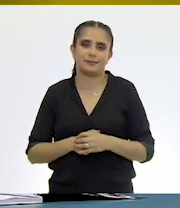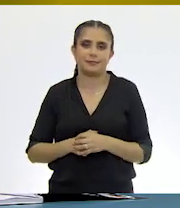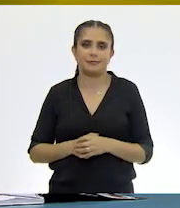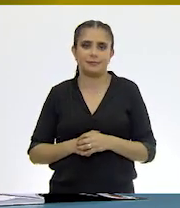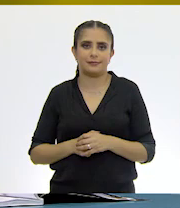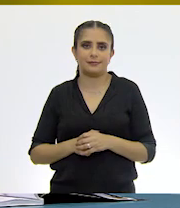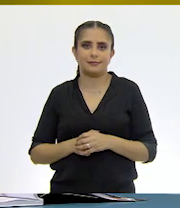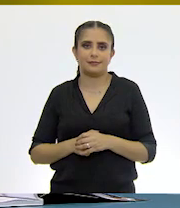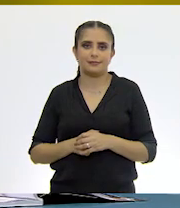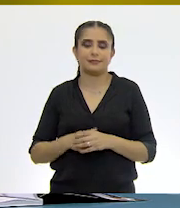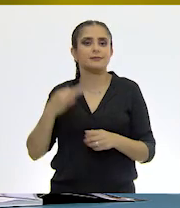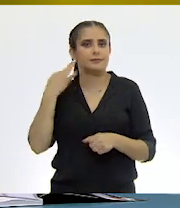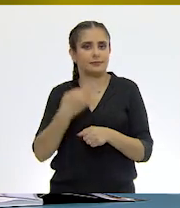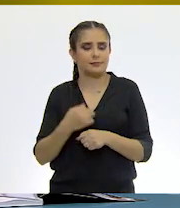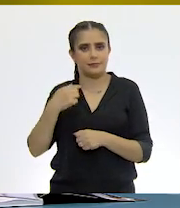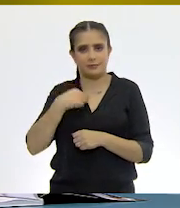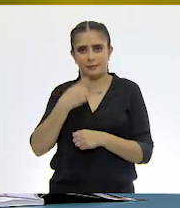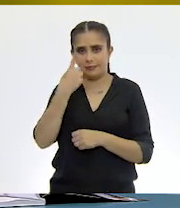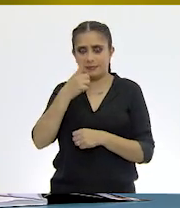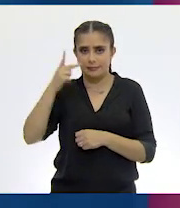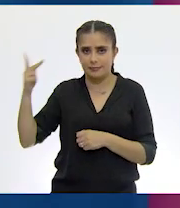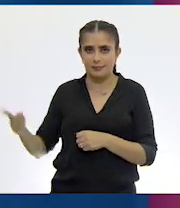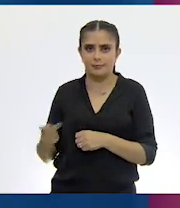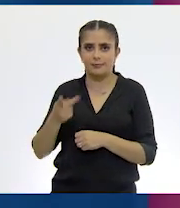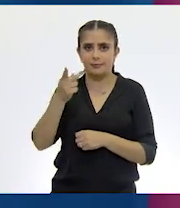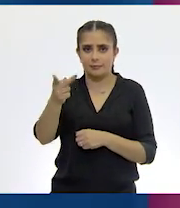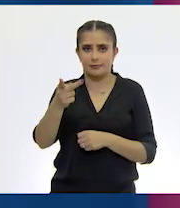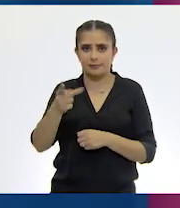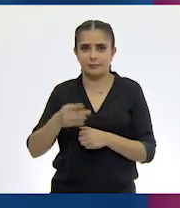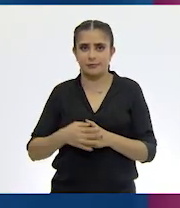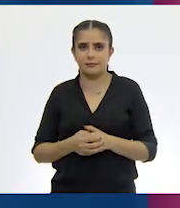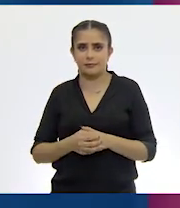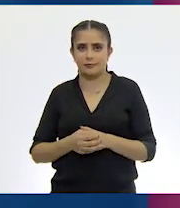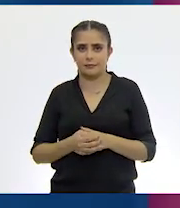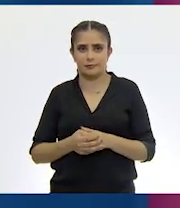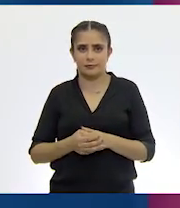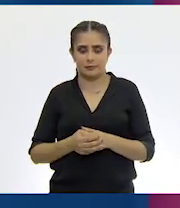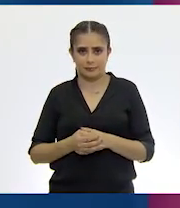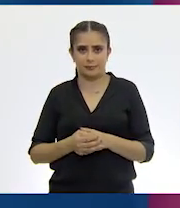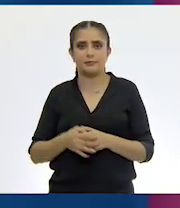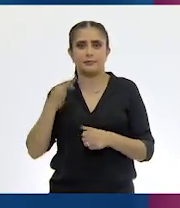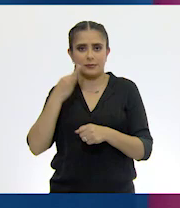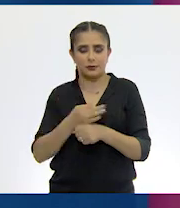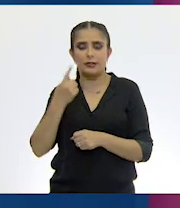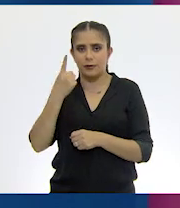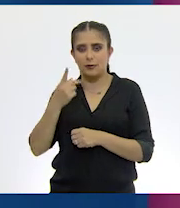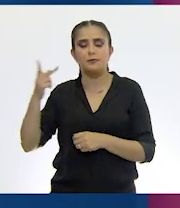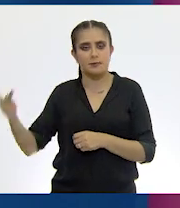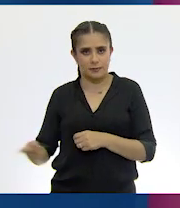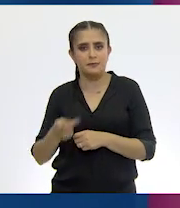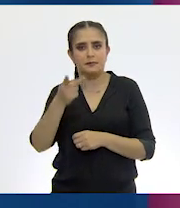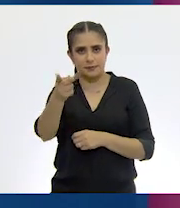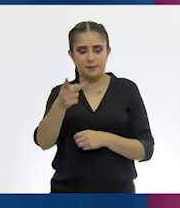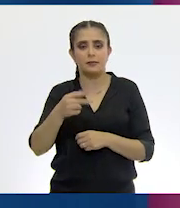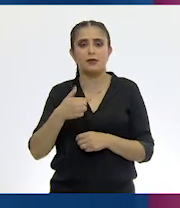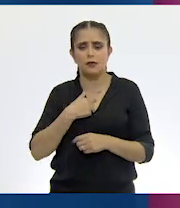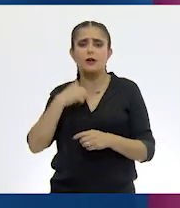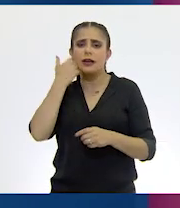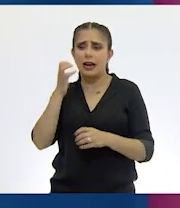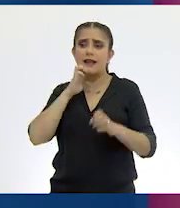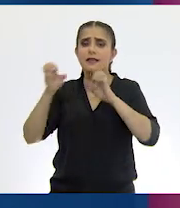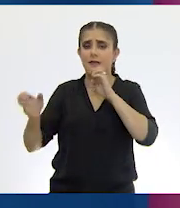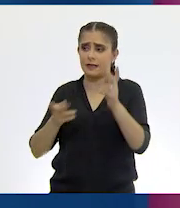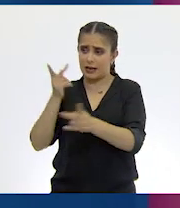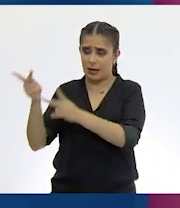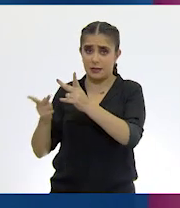una pregunta, María. Así es, nos la envía Renata desde Tixla Guerrero y nos pregunta, ¿puedo realizar mi entrevista a distancia?